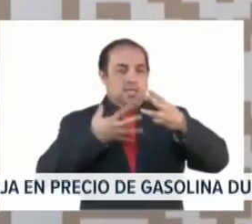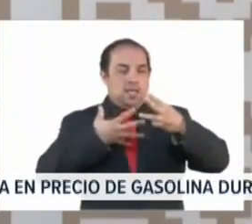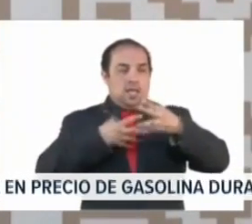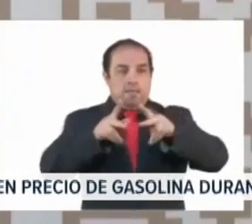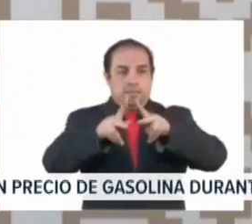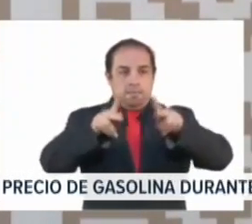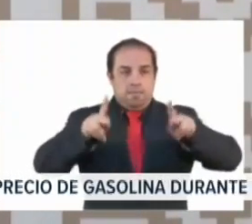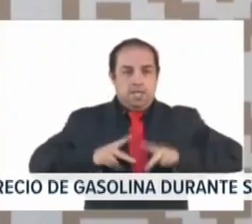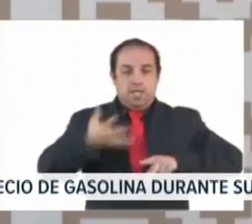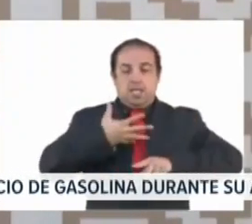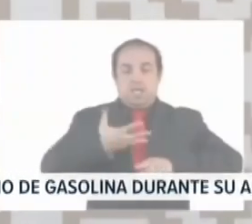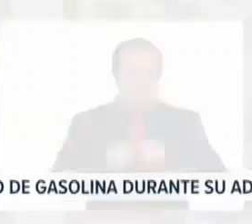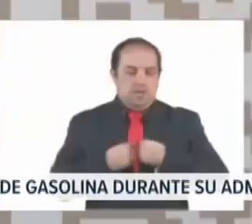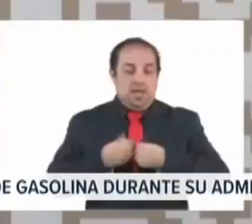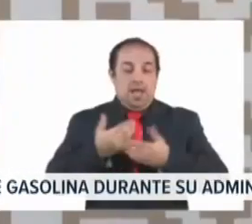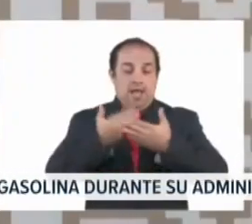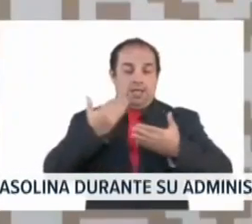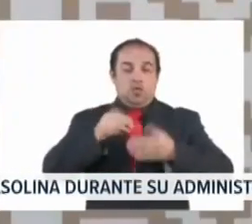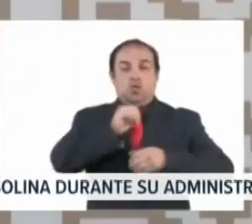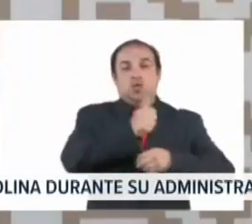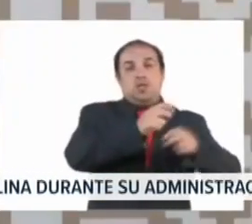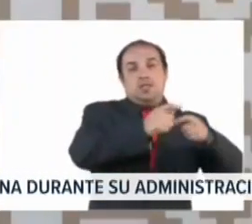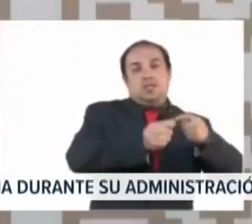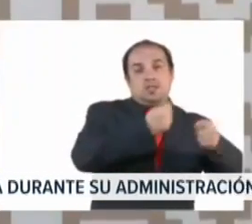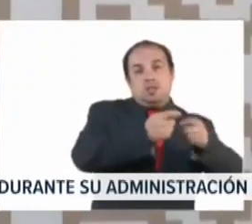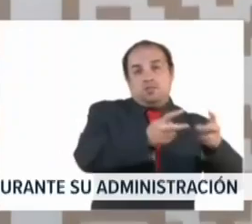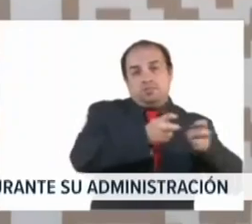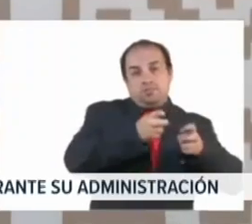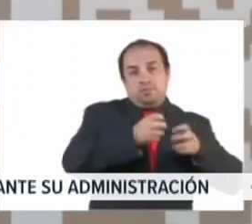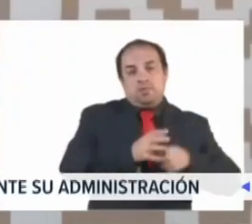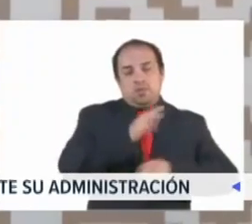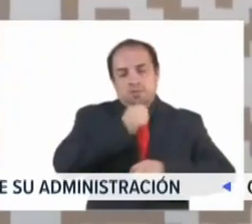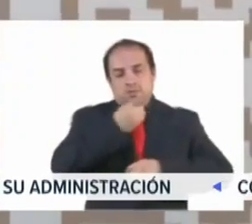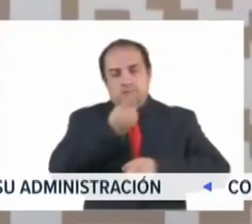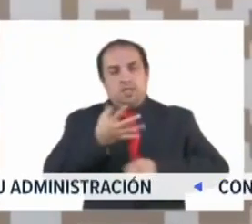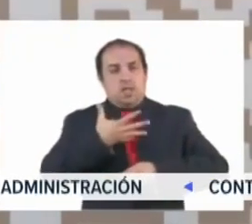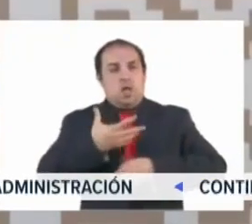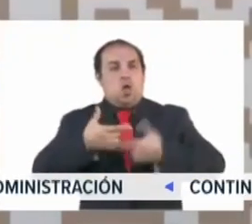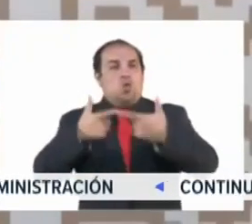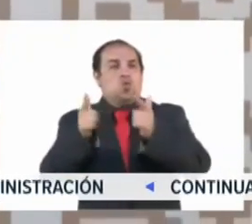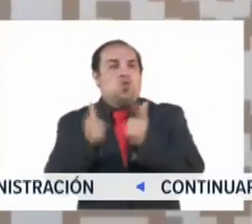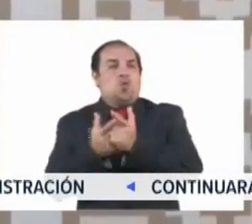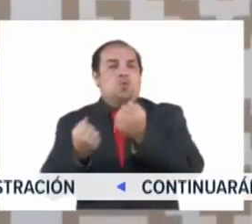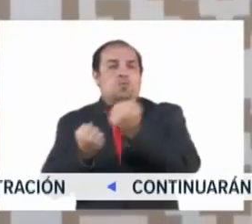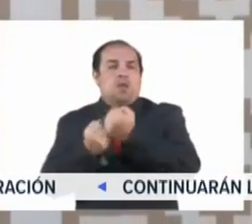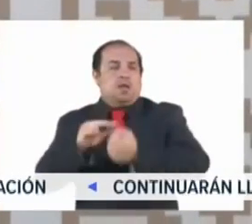privada, no estaba abierta al público. No podríamos decir que tenemos una banda especializada